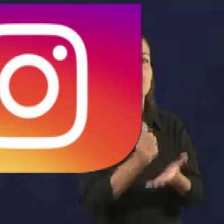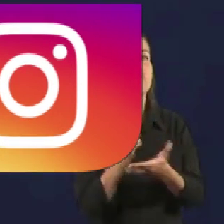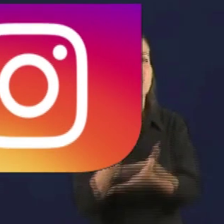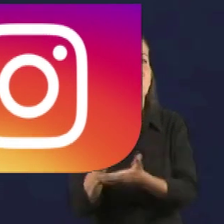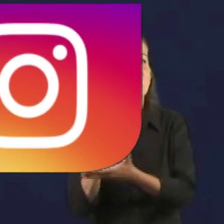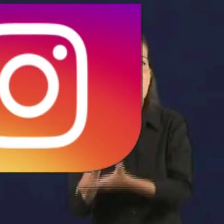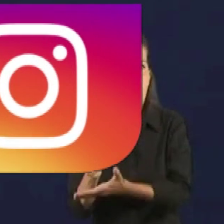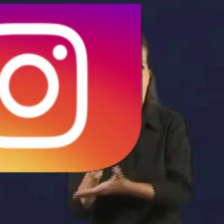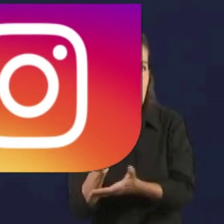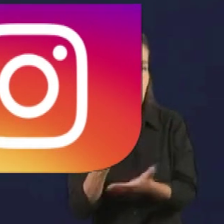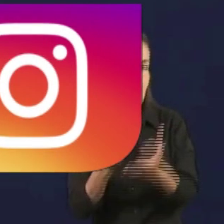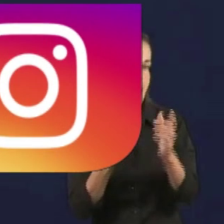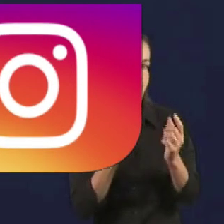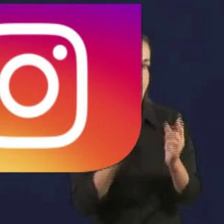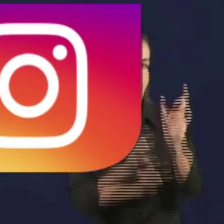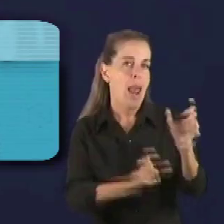a la demanda.